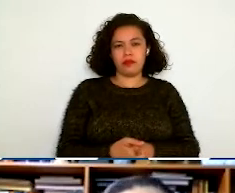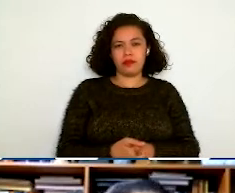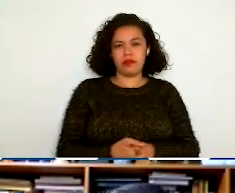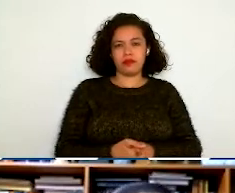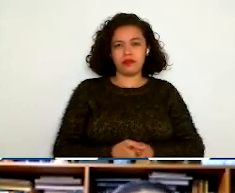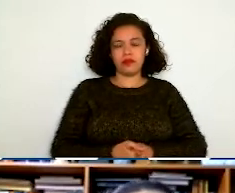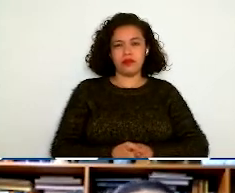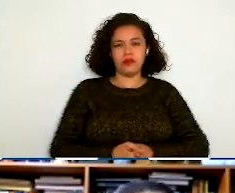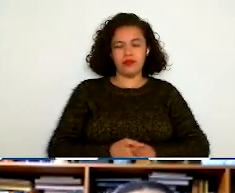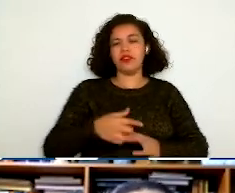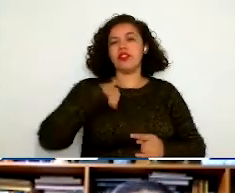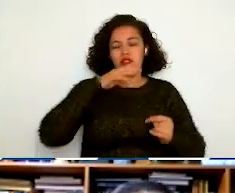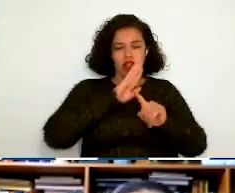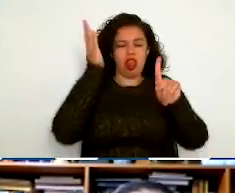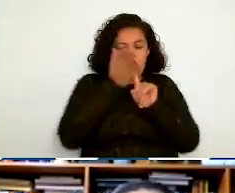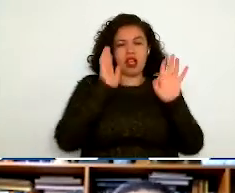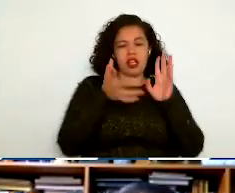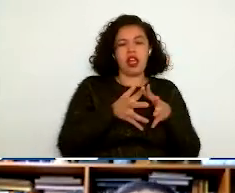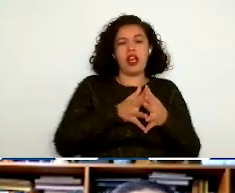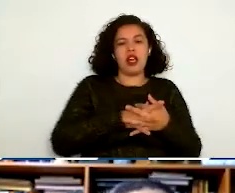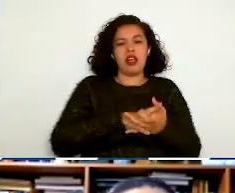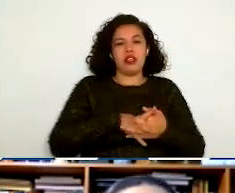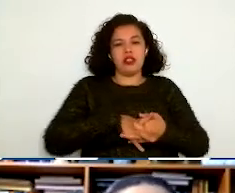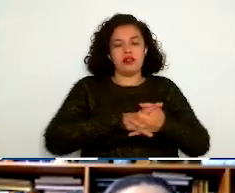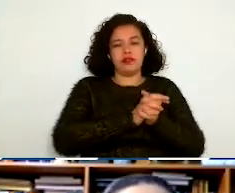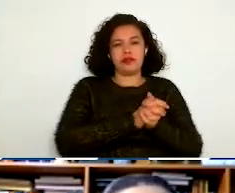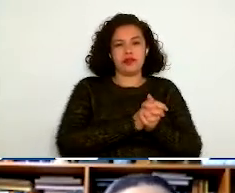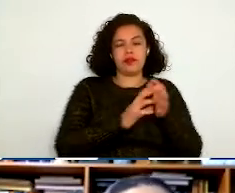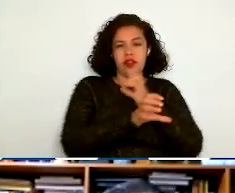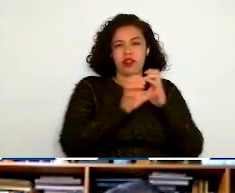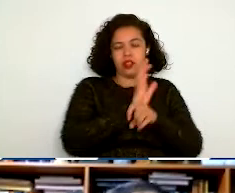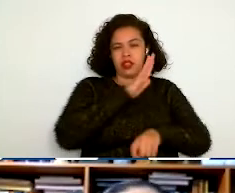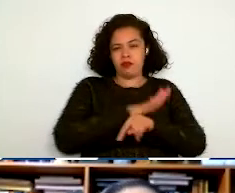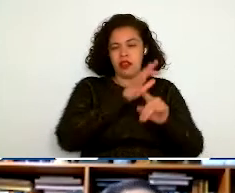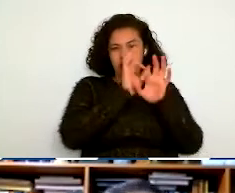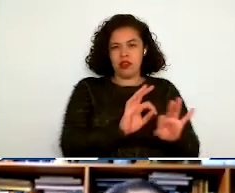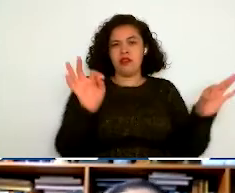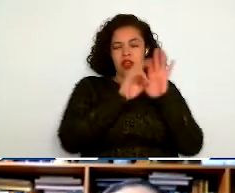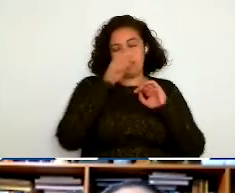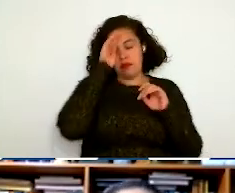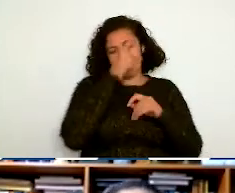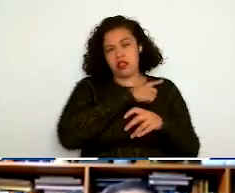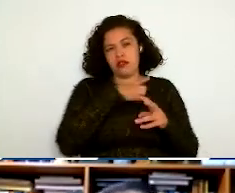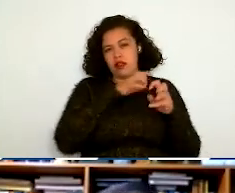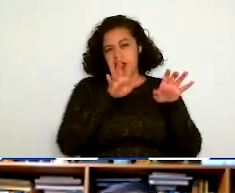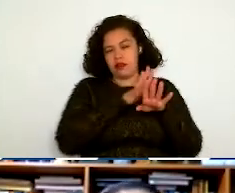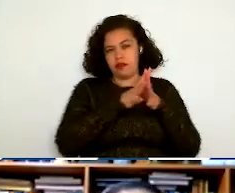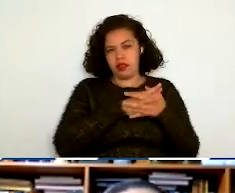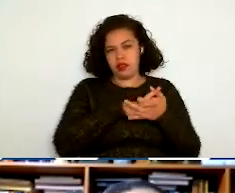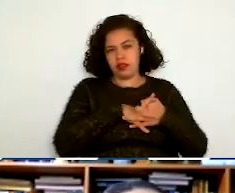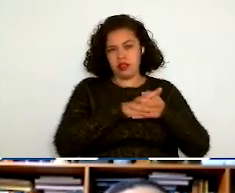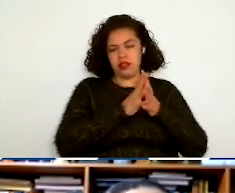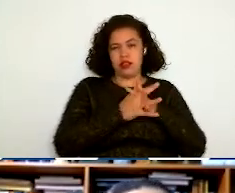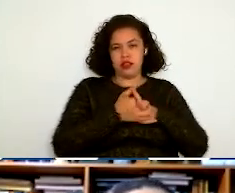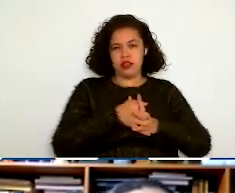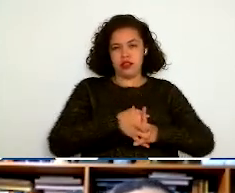convencida que incluso es de los elementos más importantes que hay que considerar y trabajarle y modificar y estar